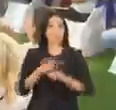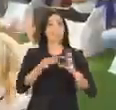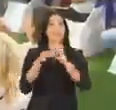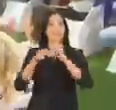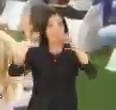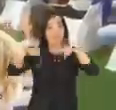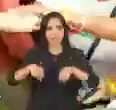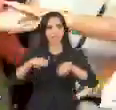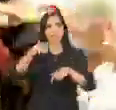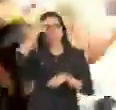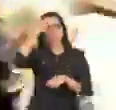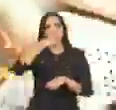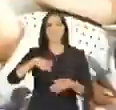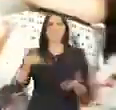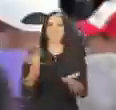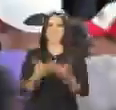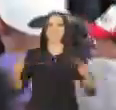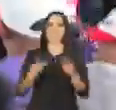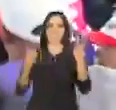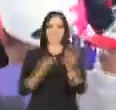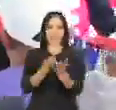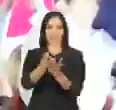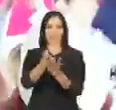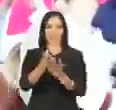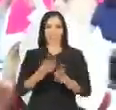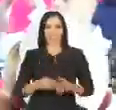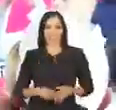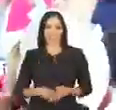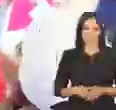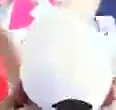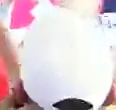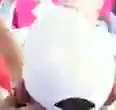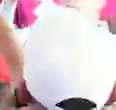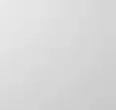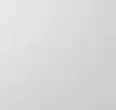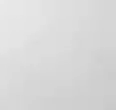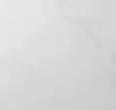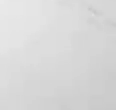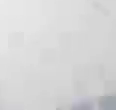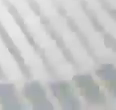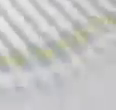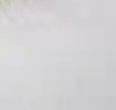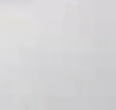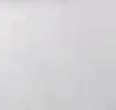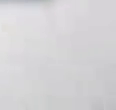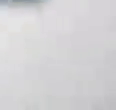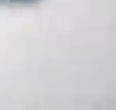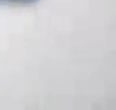fuerza que reunimos aquí, de los pueblos. ¡Hasta la victoria siempre!